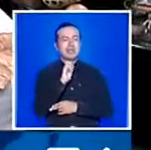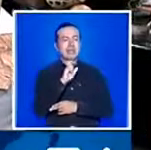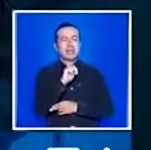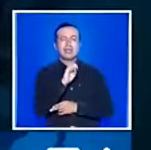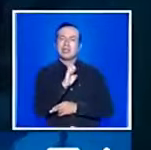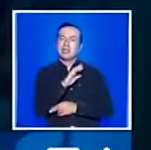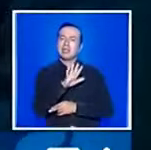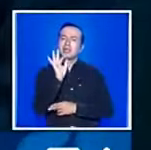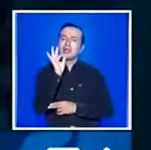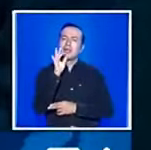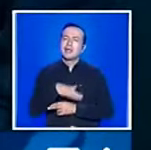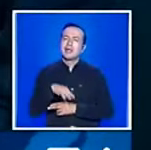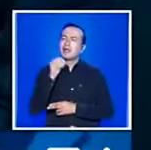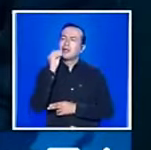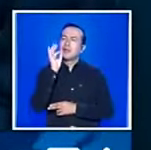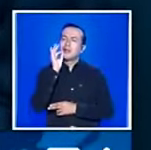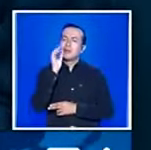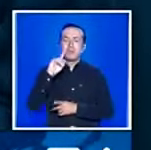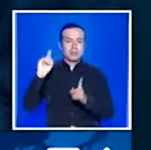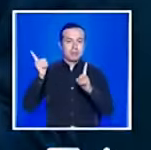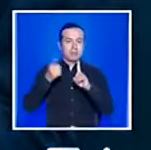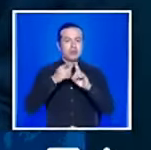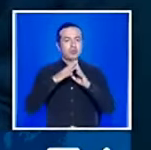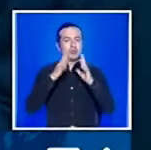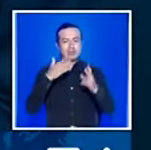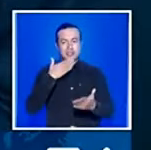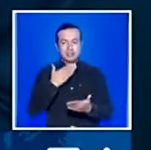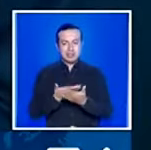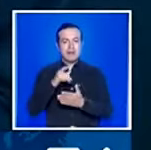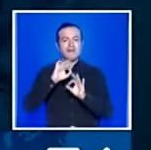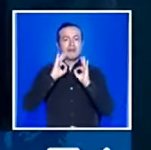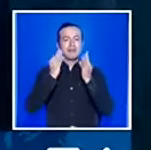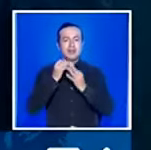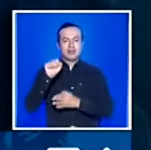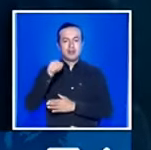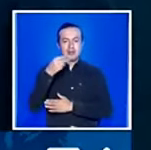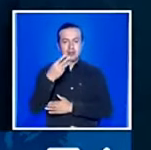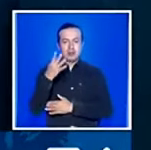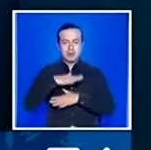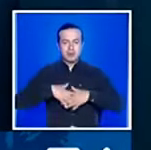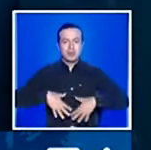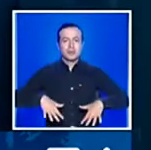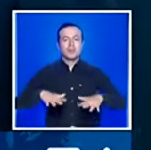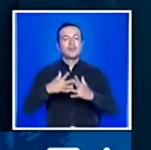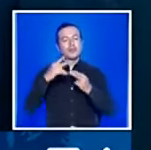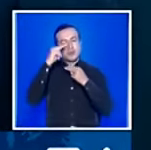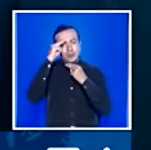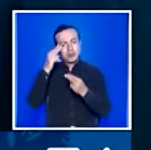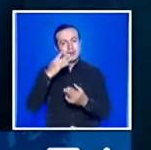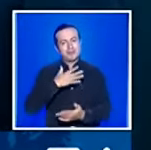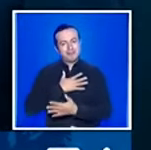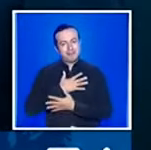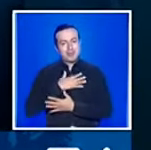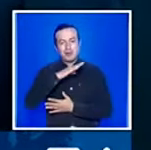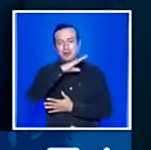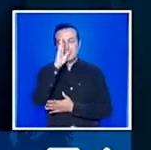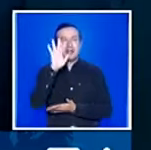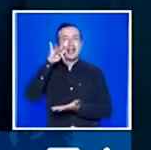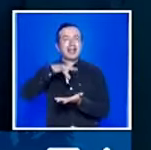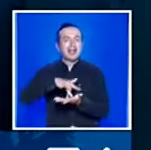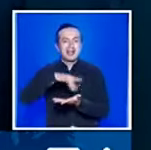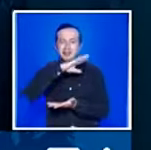qué delicia esto aquí, oiga. Bueno, primero agradecerle a la familia Coavisa por recibirnos aquí. Es un honor para mí porque nunca pensé llegar hasta